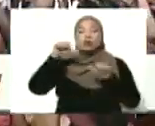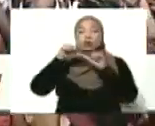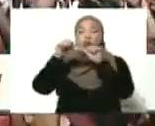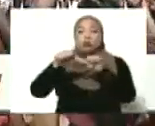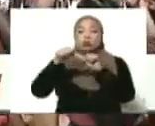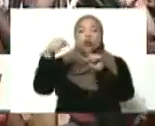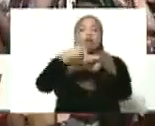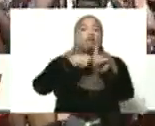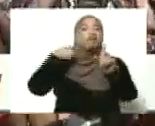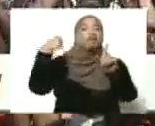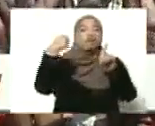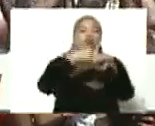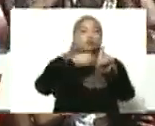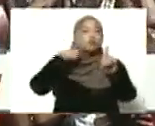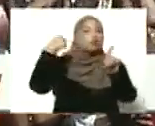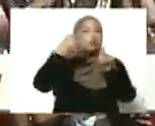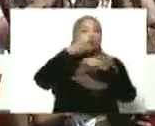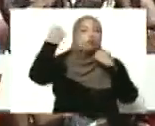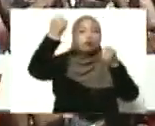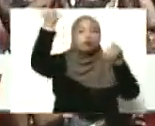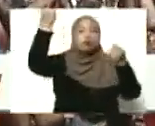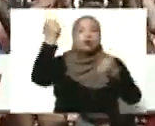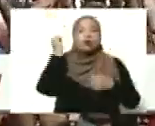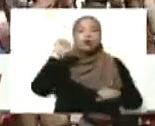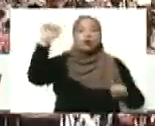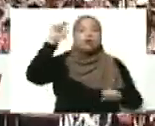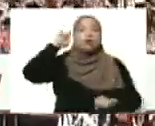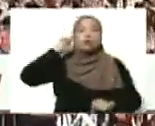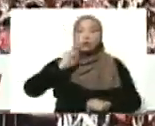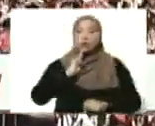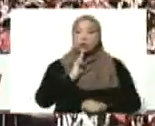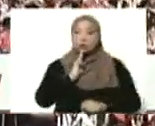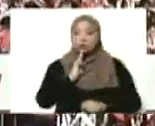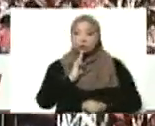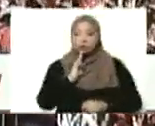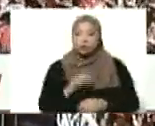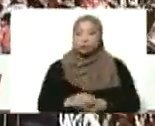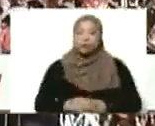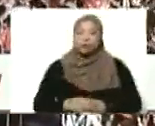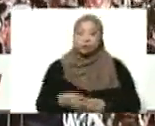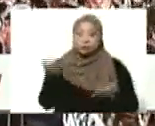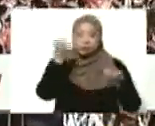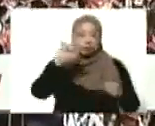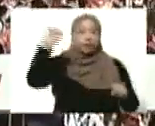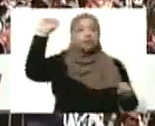para construir el socialismo bolivariano. Lo